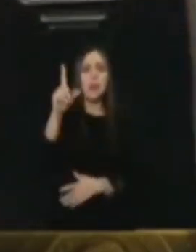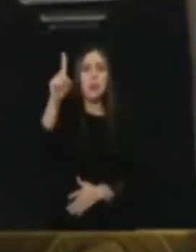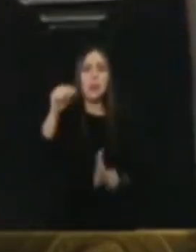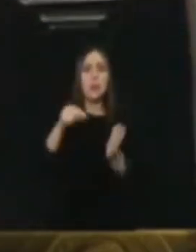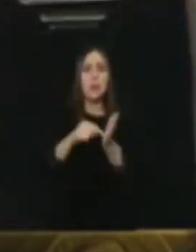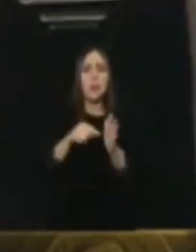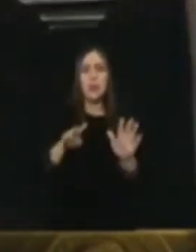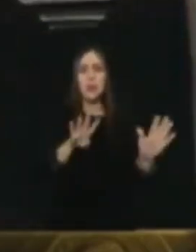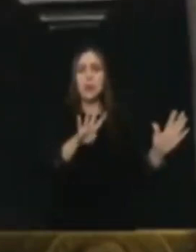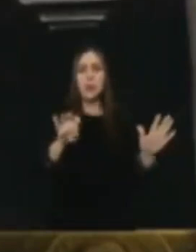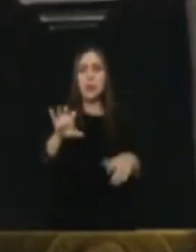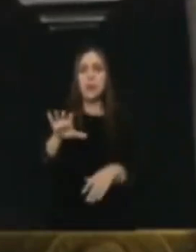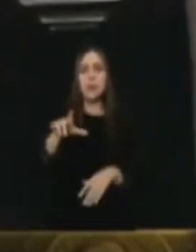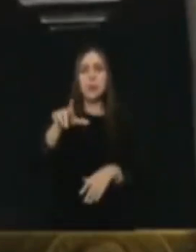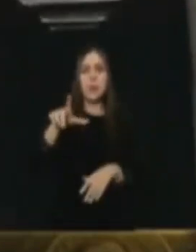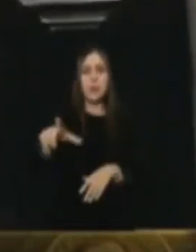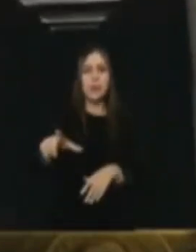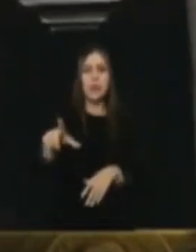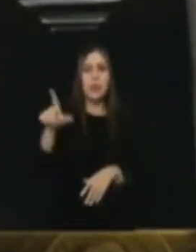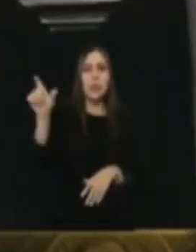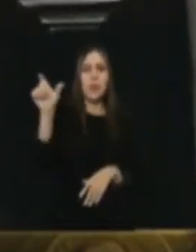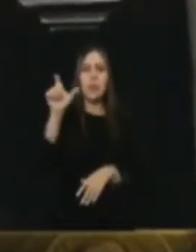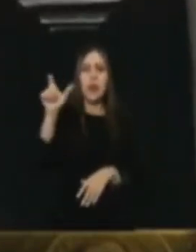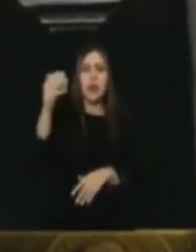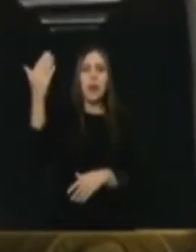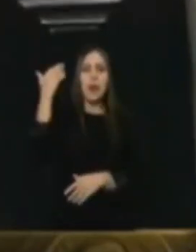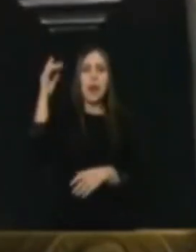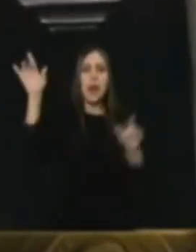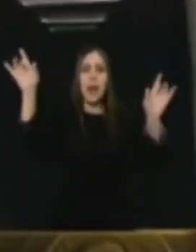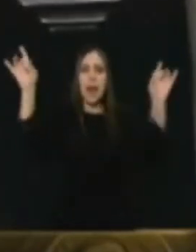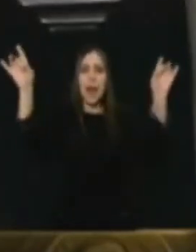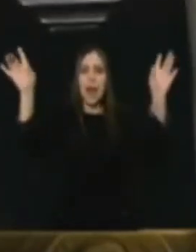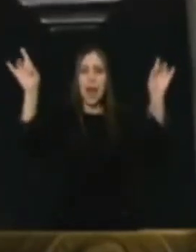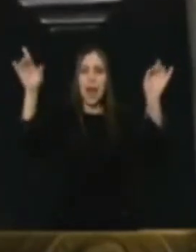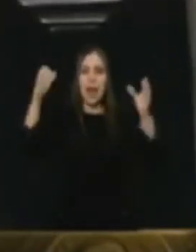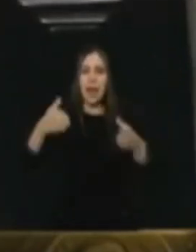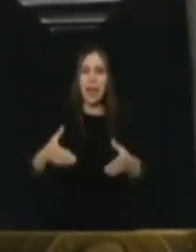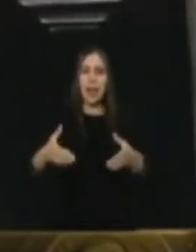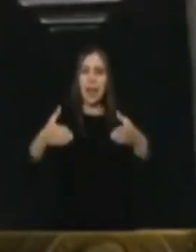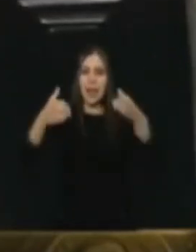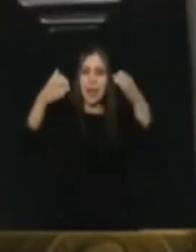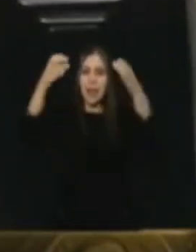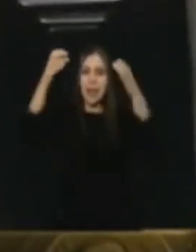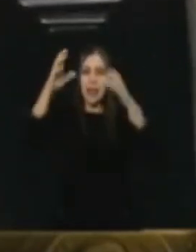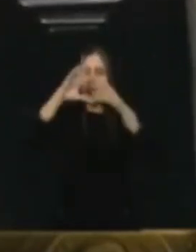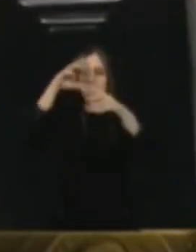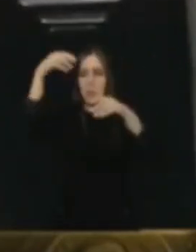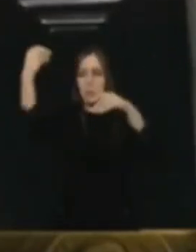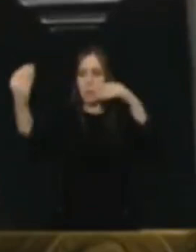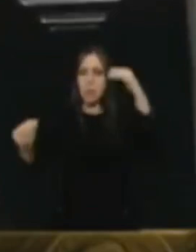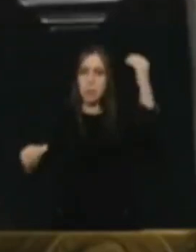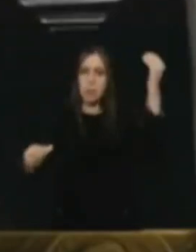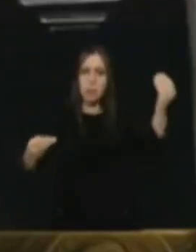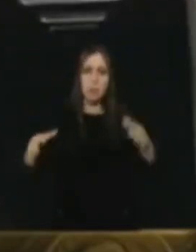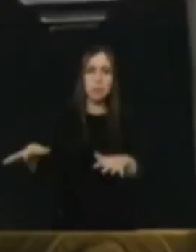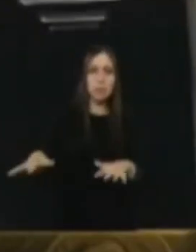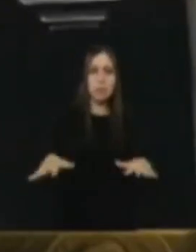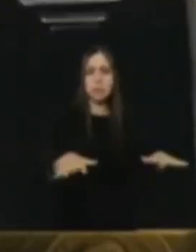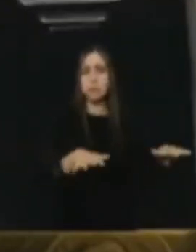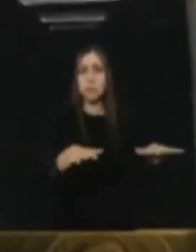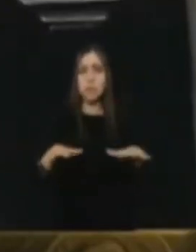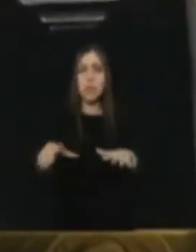1957, cuando voló el ángel de la independencia, y casi 11 años